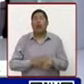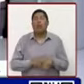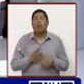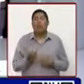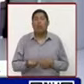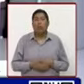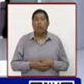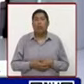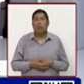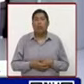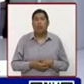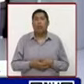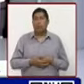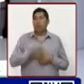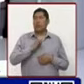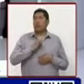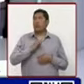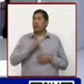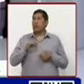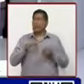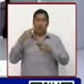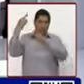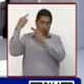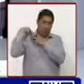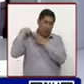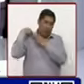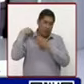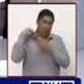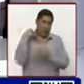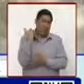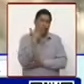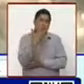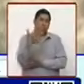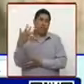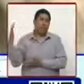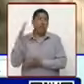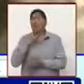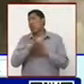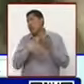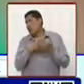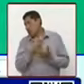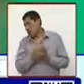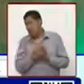está? Bueno, yo estoy a cargo de la Dirección Forestal. Todo el tema